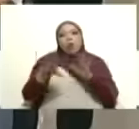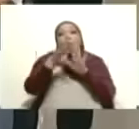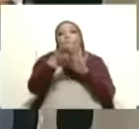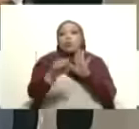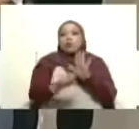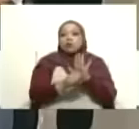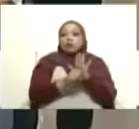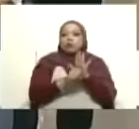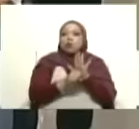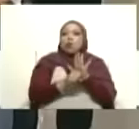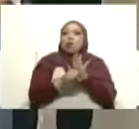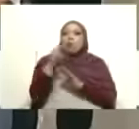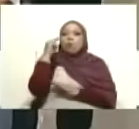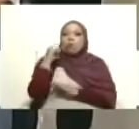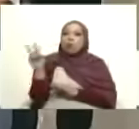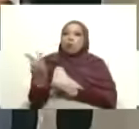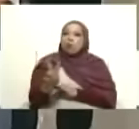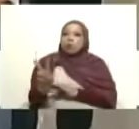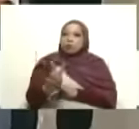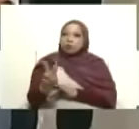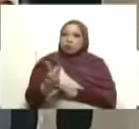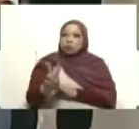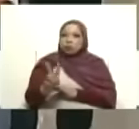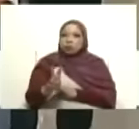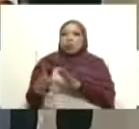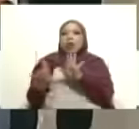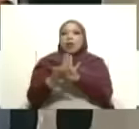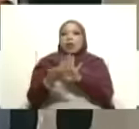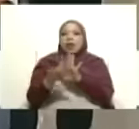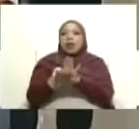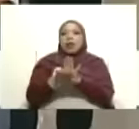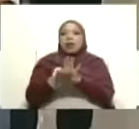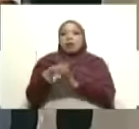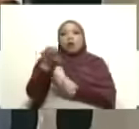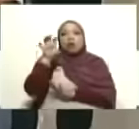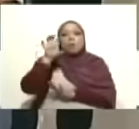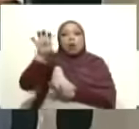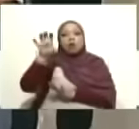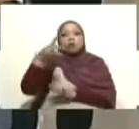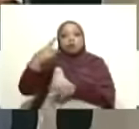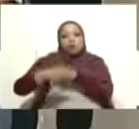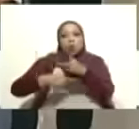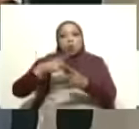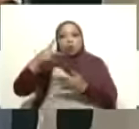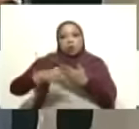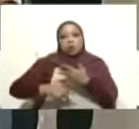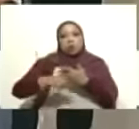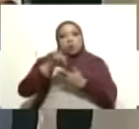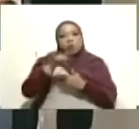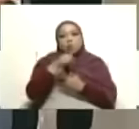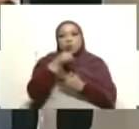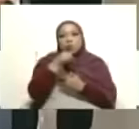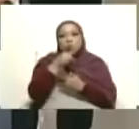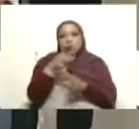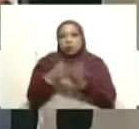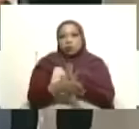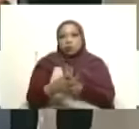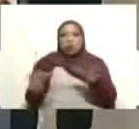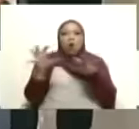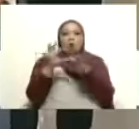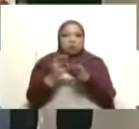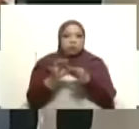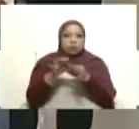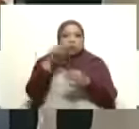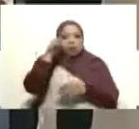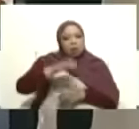de la República Bolivariana de Venezuela, las leyes de la República, la programación y, por sobre todo, la unidad